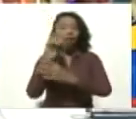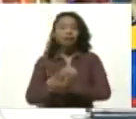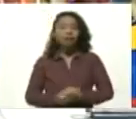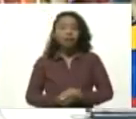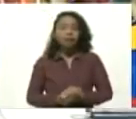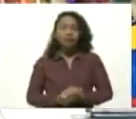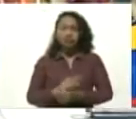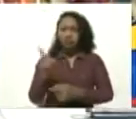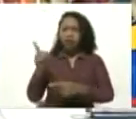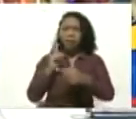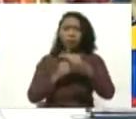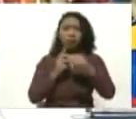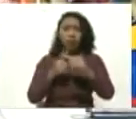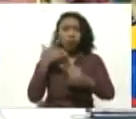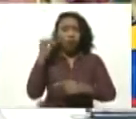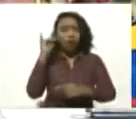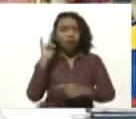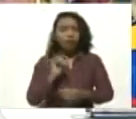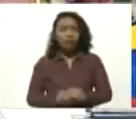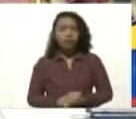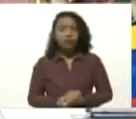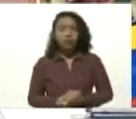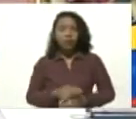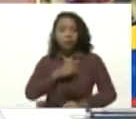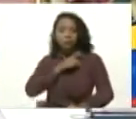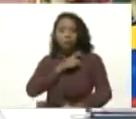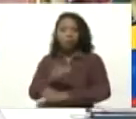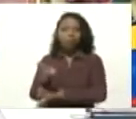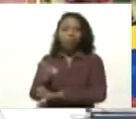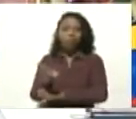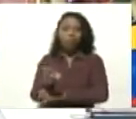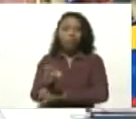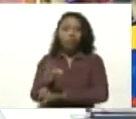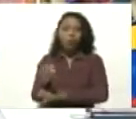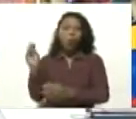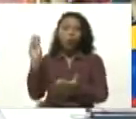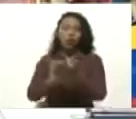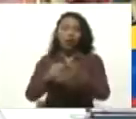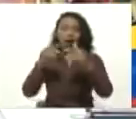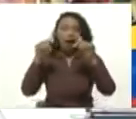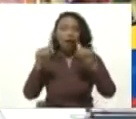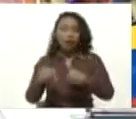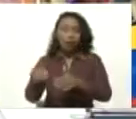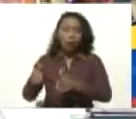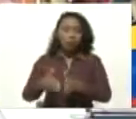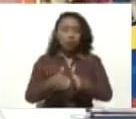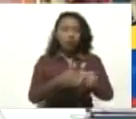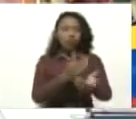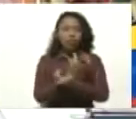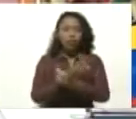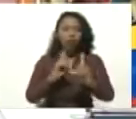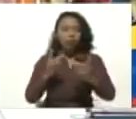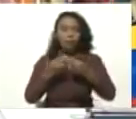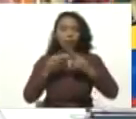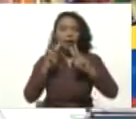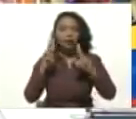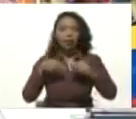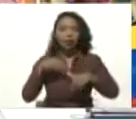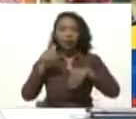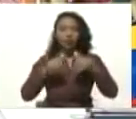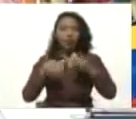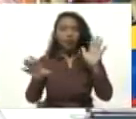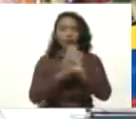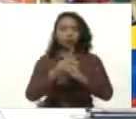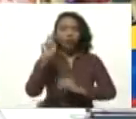Tiene algo positivo, que los obligamos a volver al cauce democrático, pacífico, electoral y